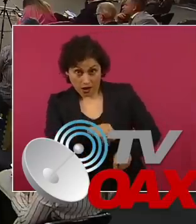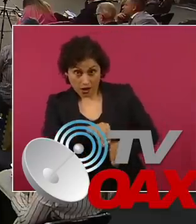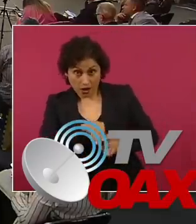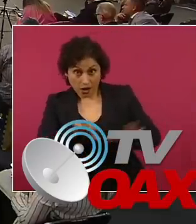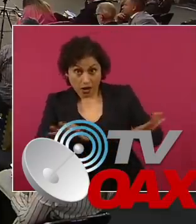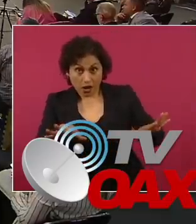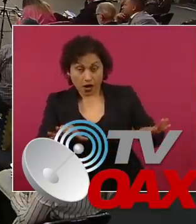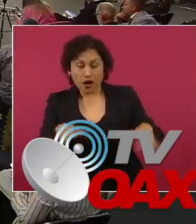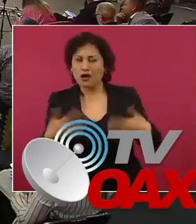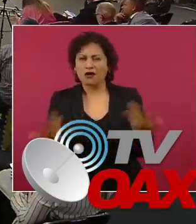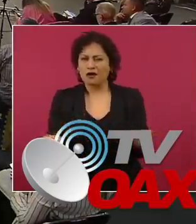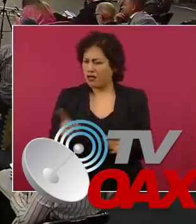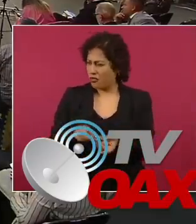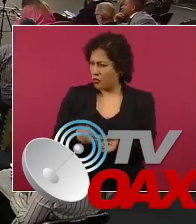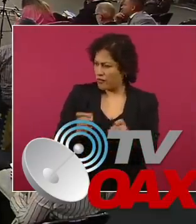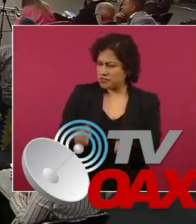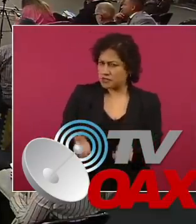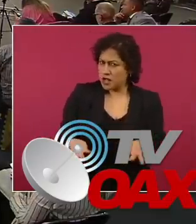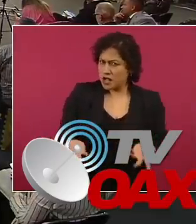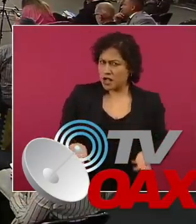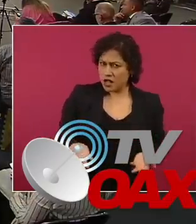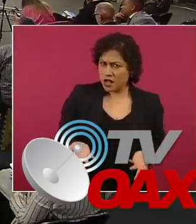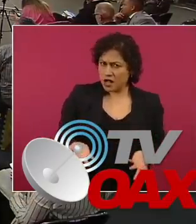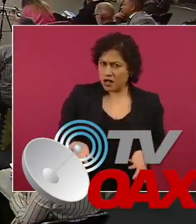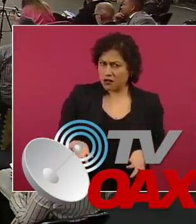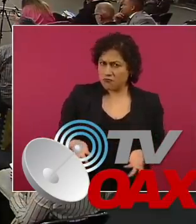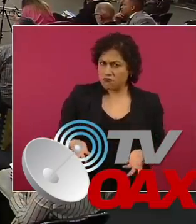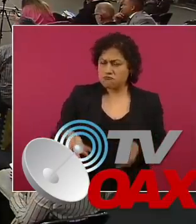¿Y dónde está situado?